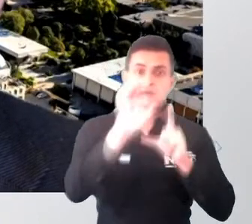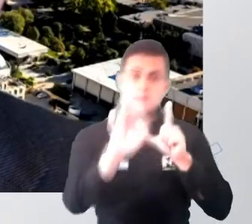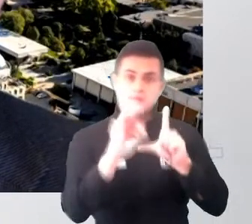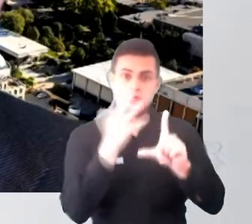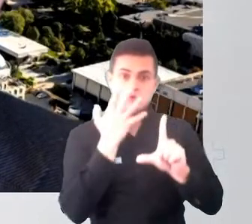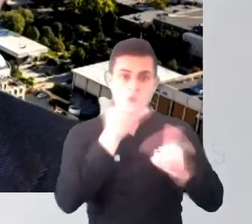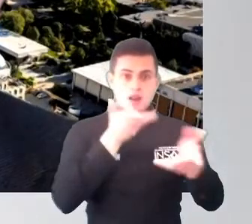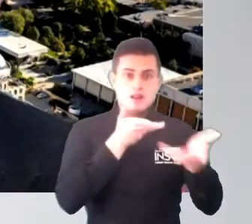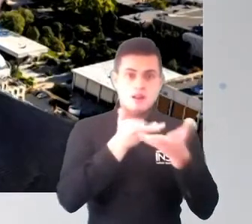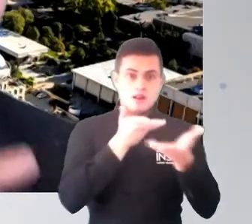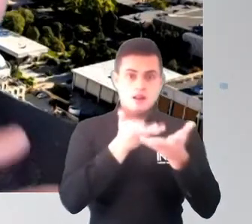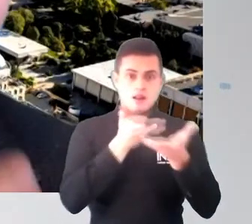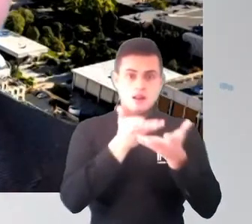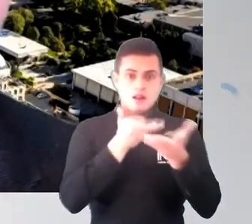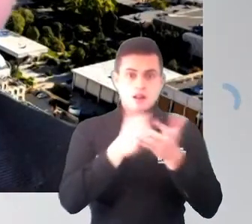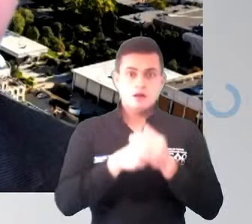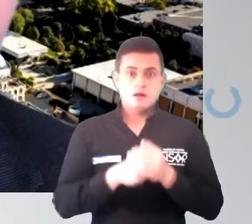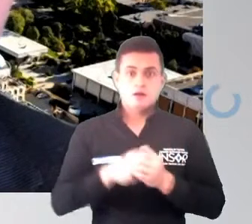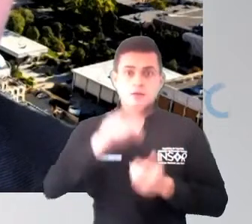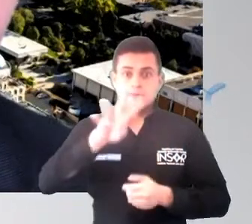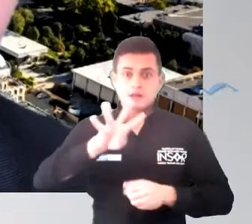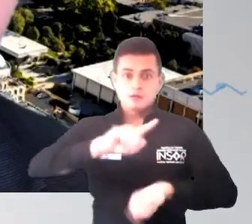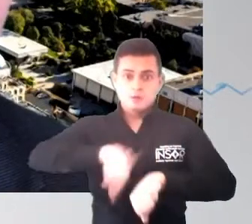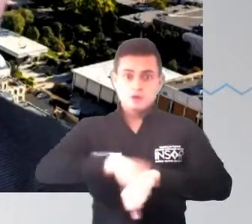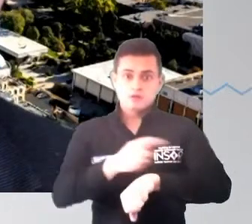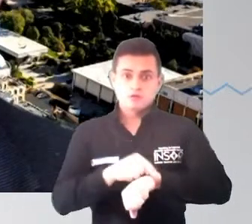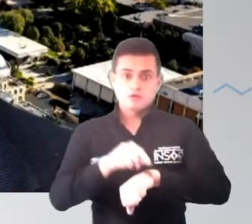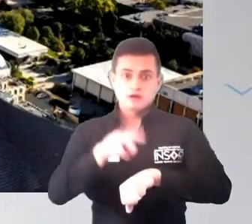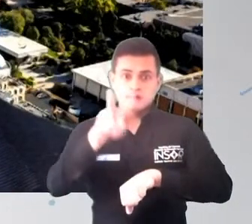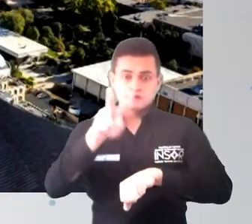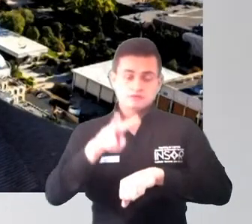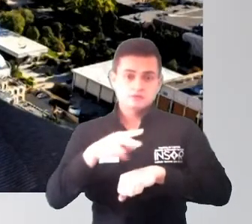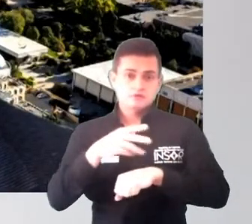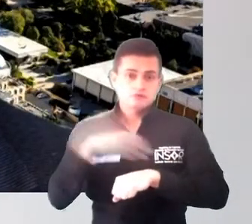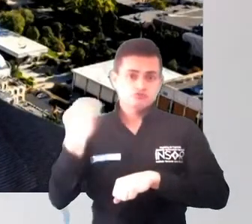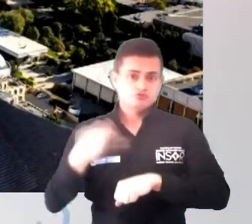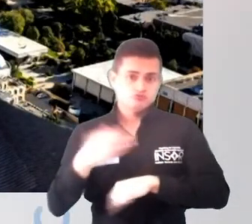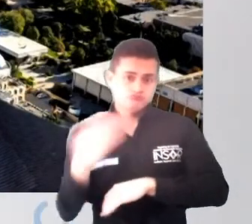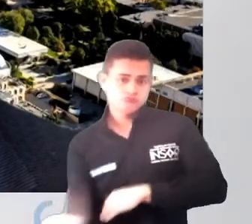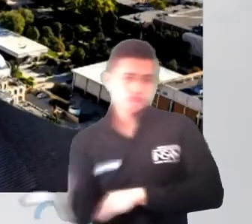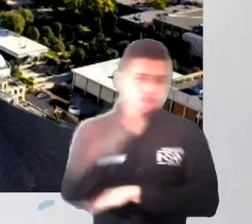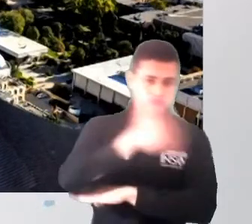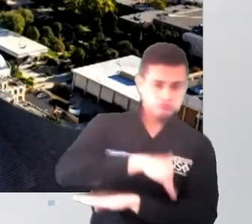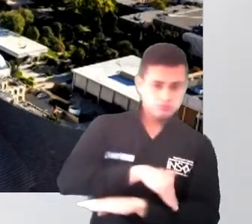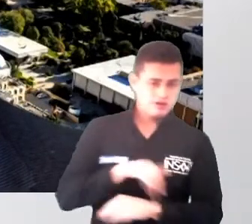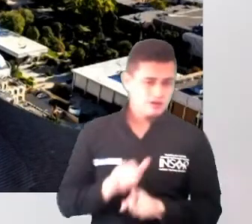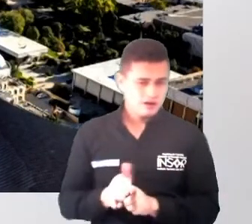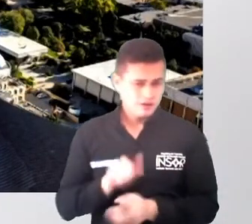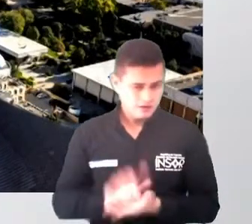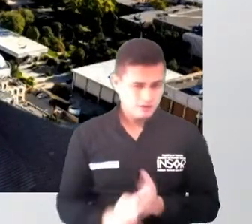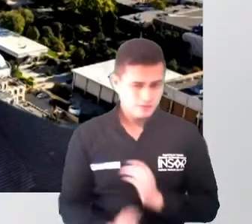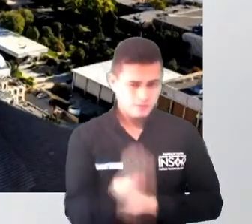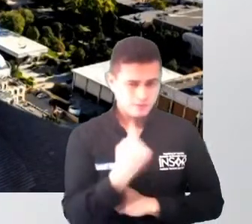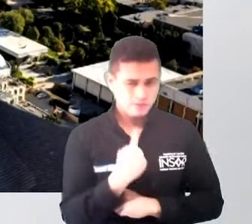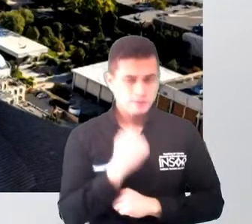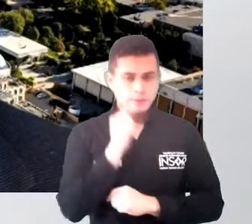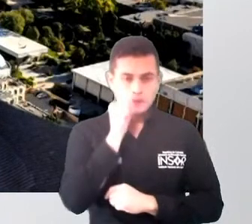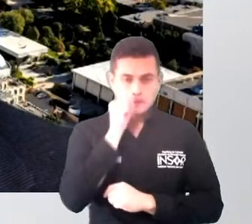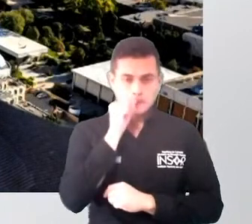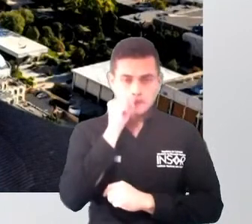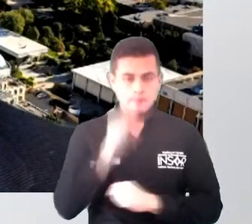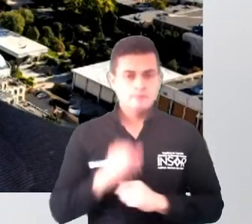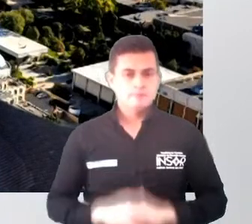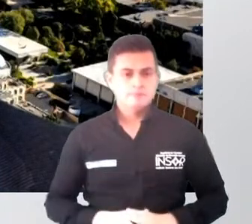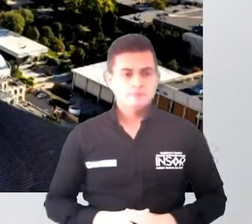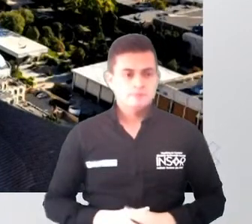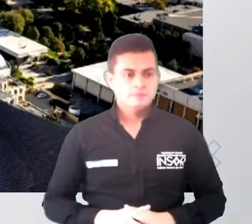interacción 24 horas al día, 7 días a la semana. ¿Cómo encontramos ese equilibrio? Esa es la pregunta. Que usted desea tener